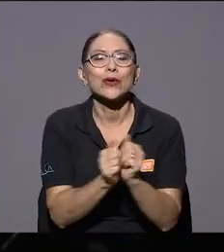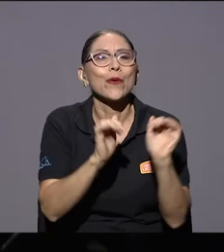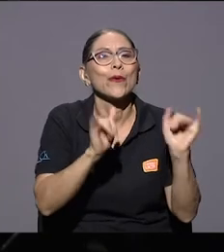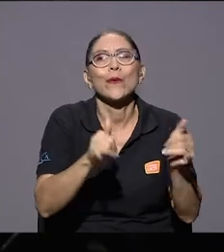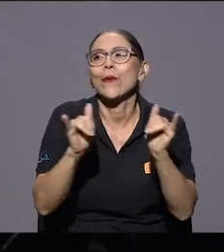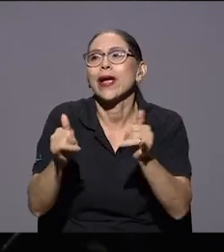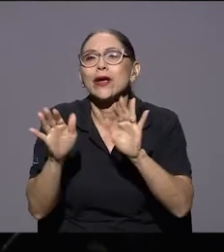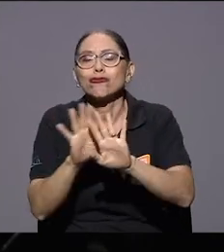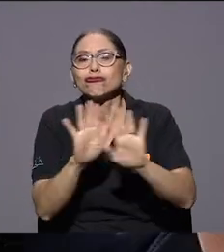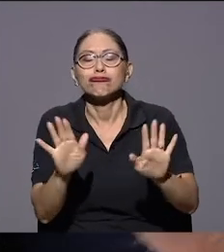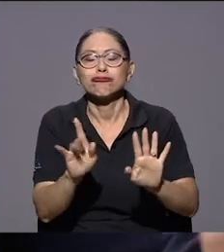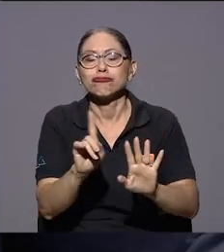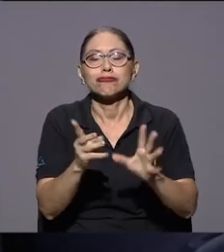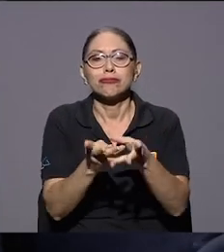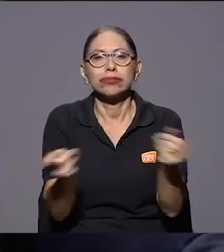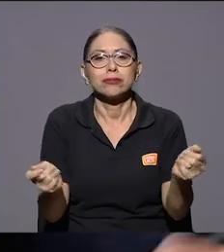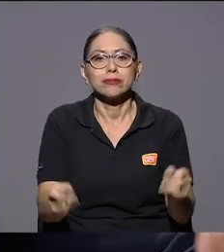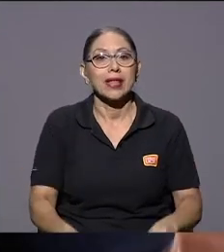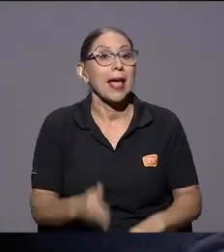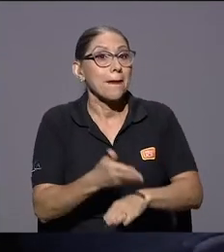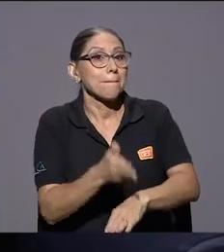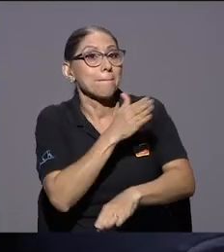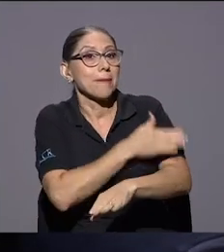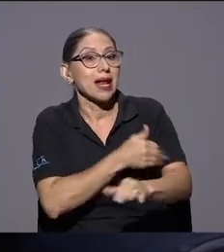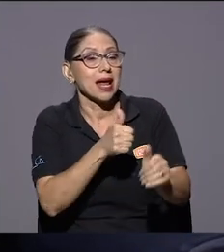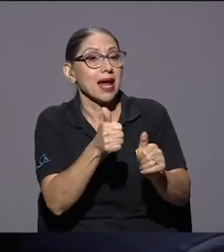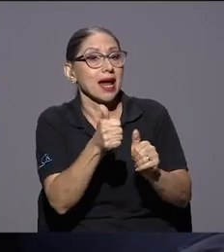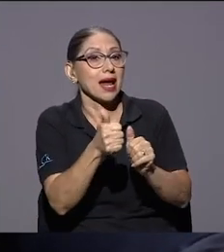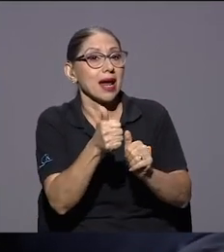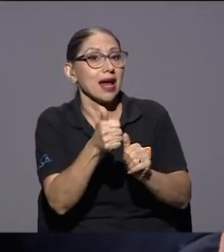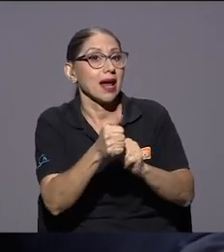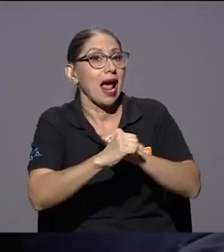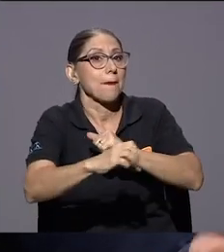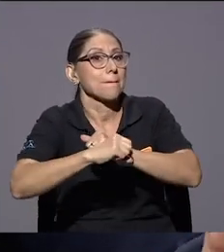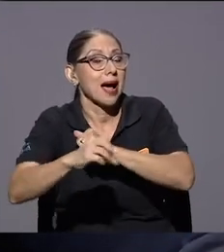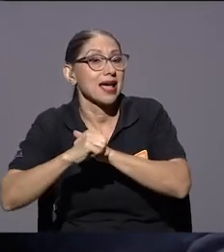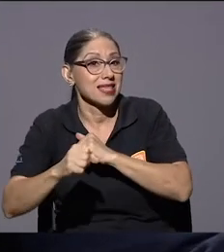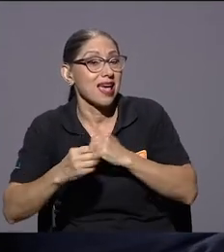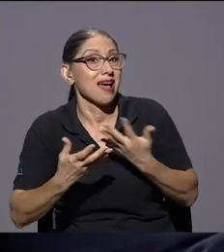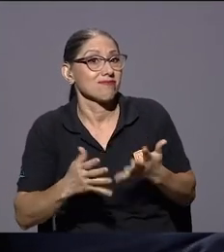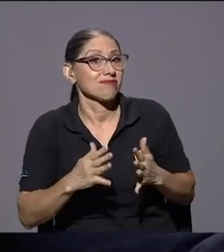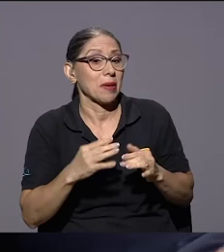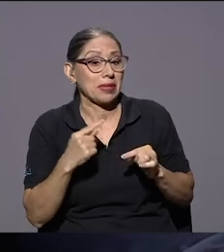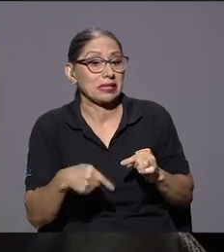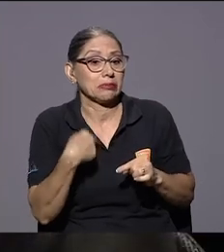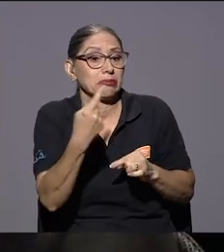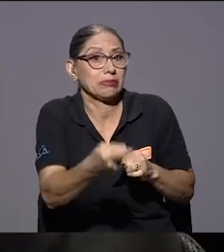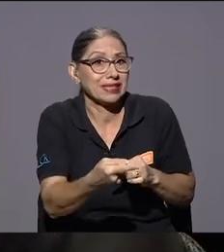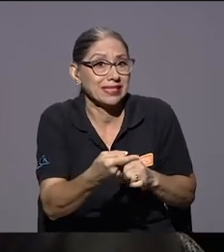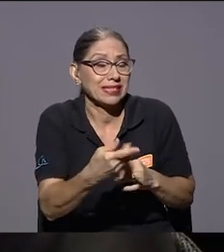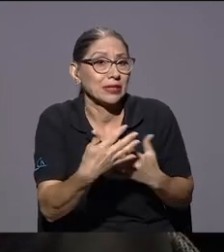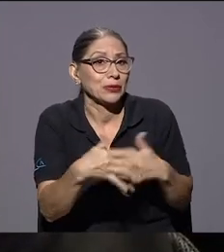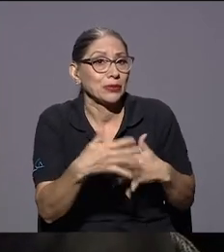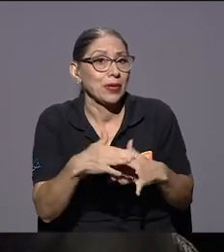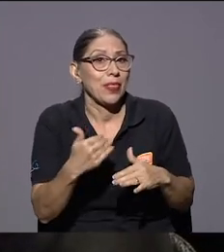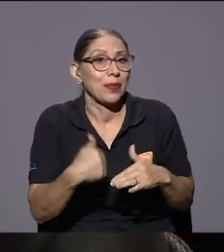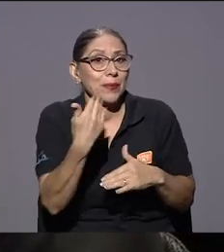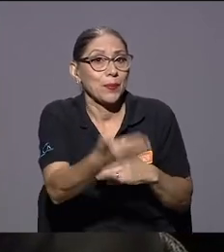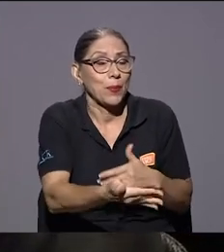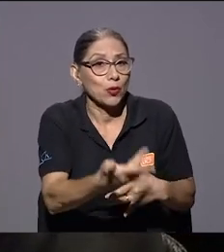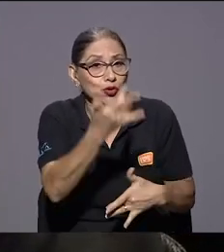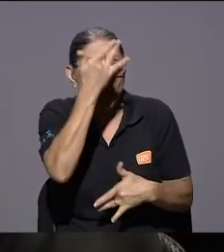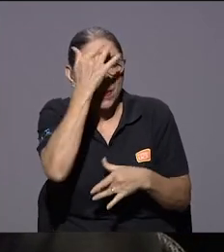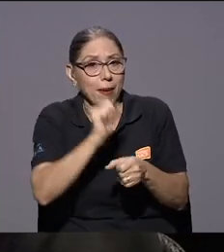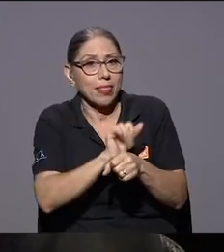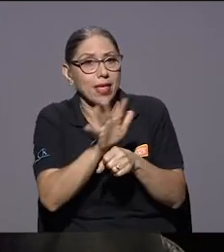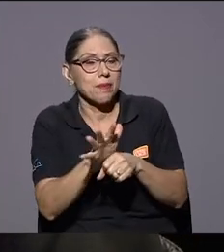estos grandes desafíos. La precampaña la van a vivir en plena todavía totalmente época post-pandemia. Don Randall,